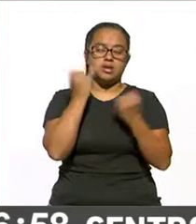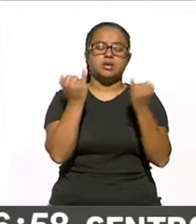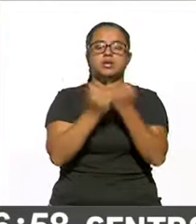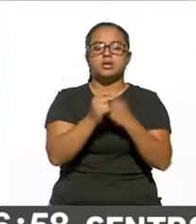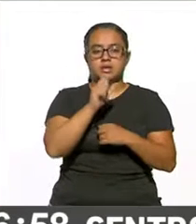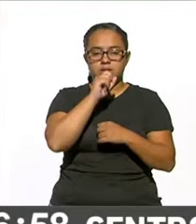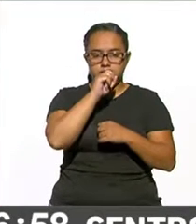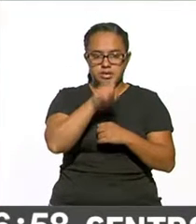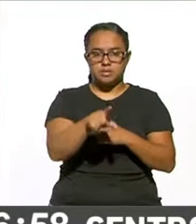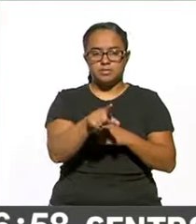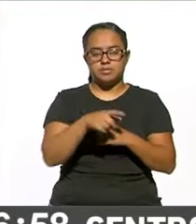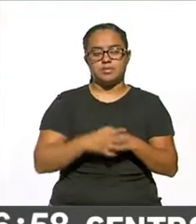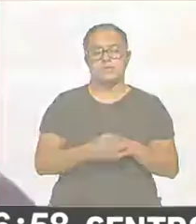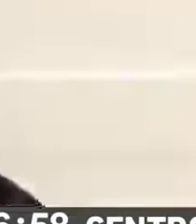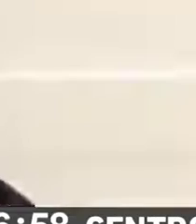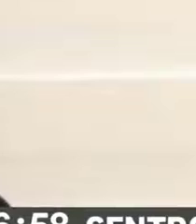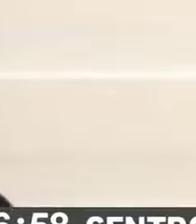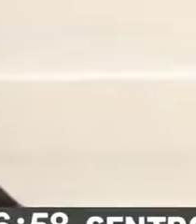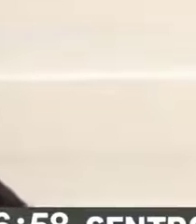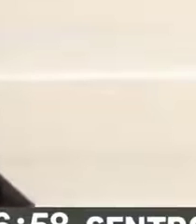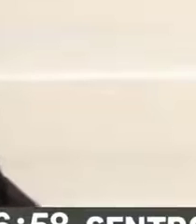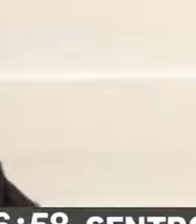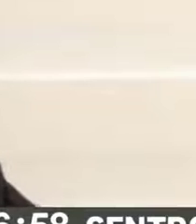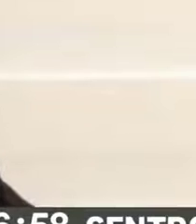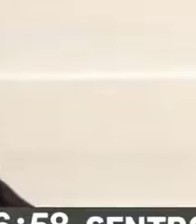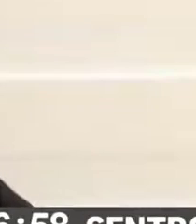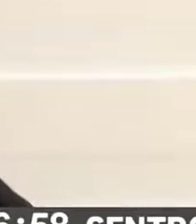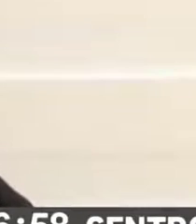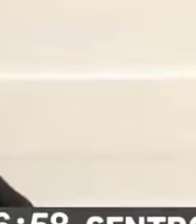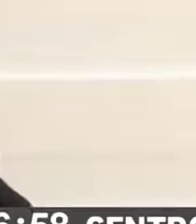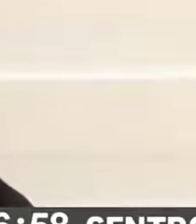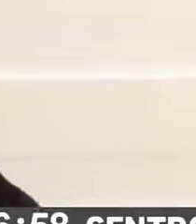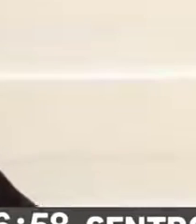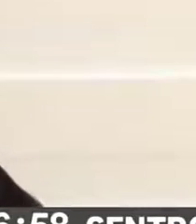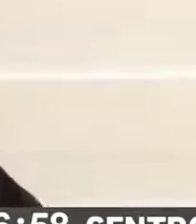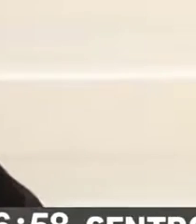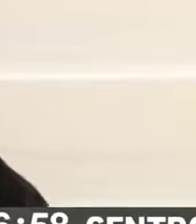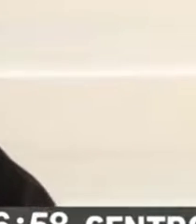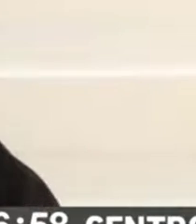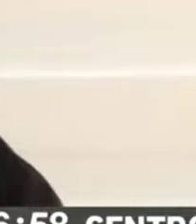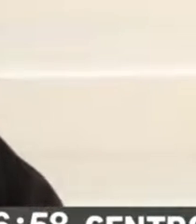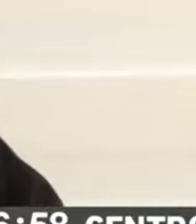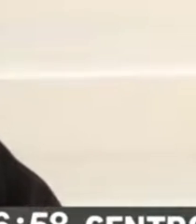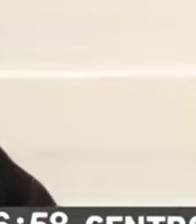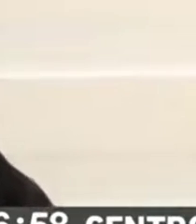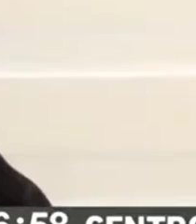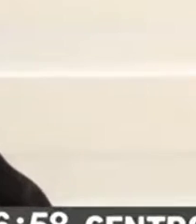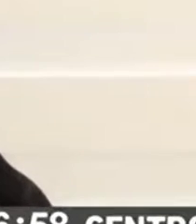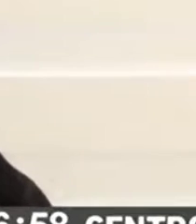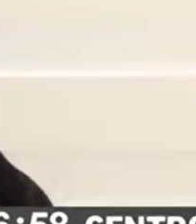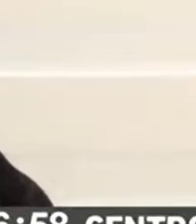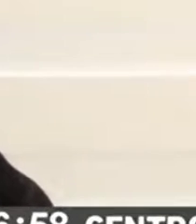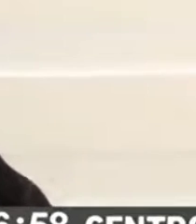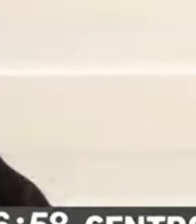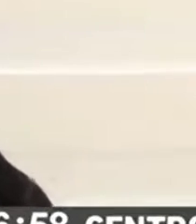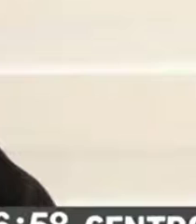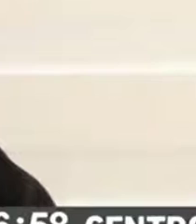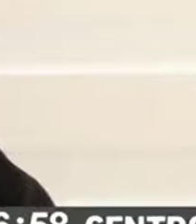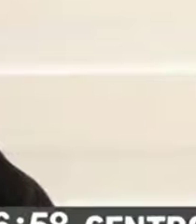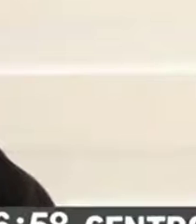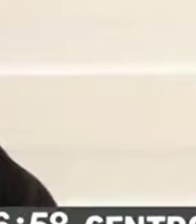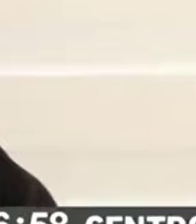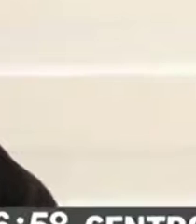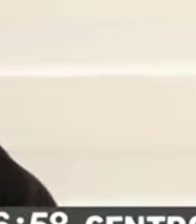también en pues ahora que esta decisión de la Corte lo hará a